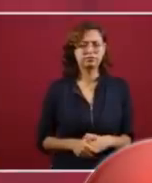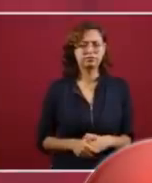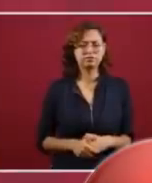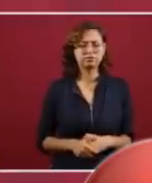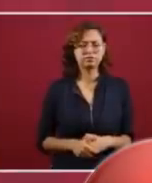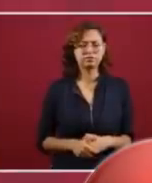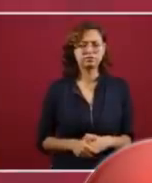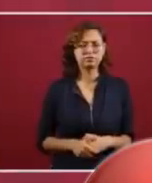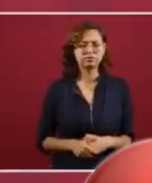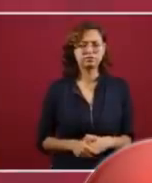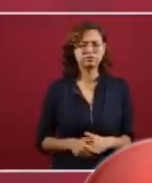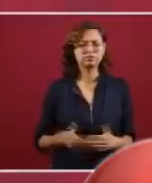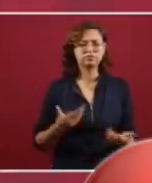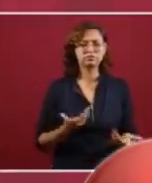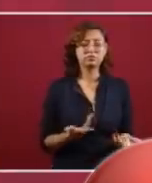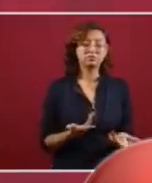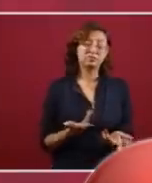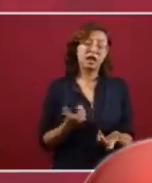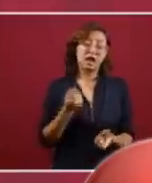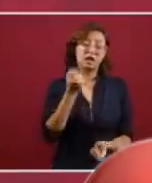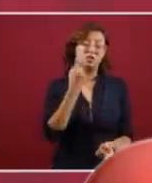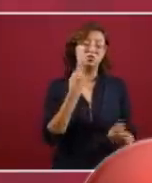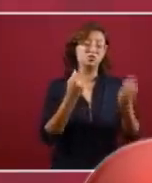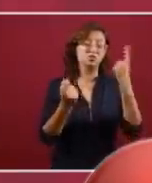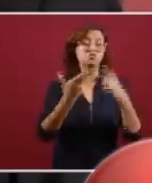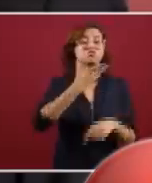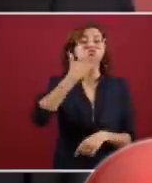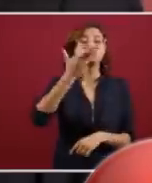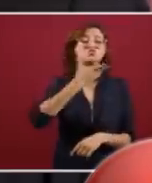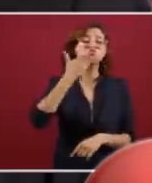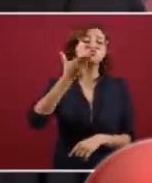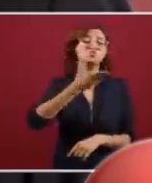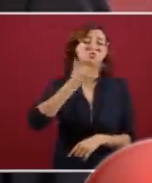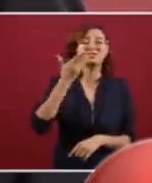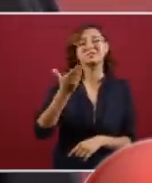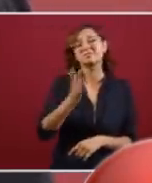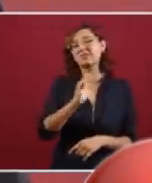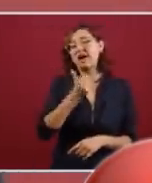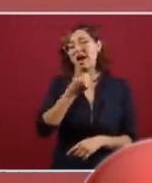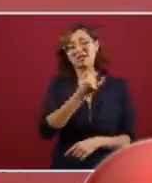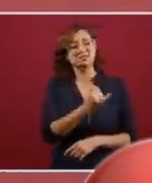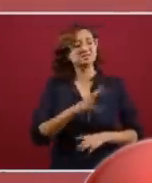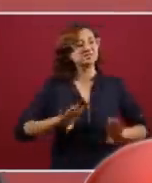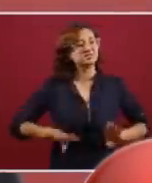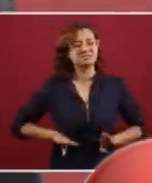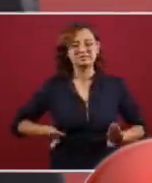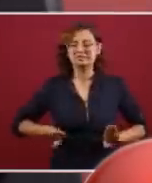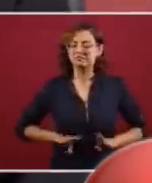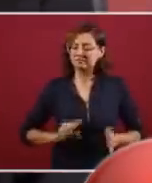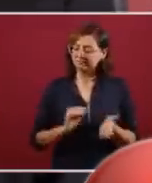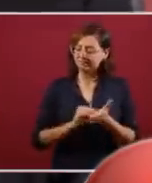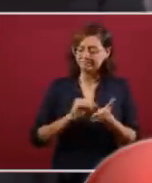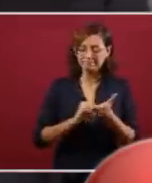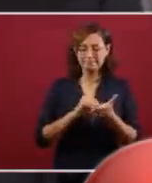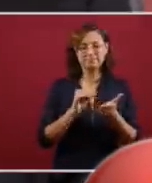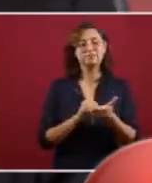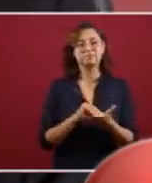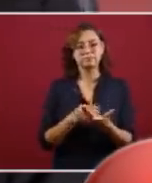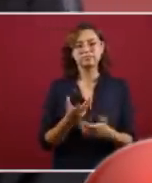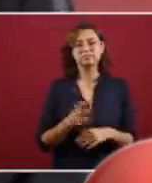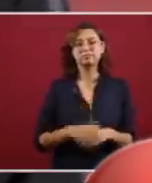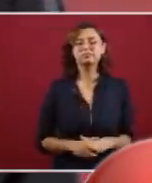del antiguo régimen todavía, es decir, de lo que no acaba de desaparecer.